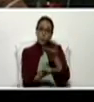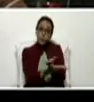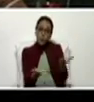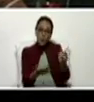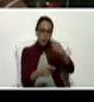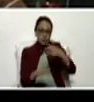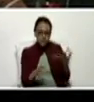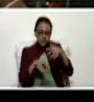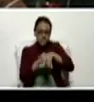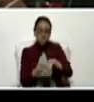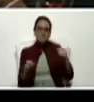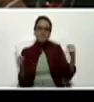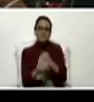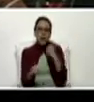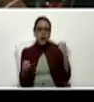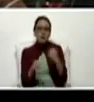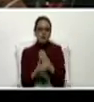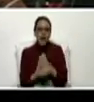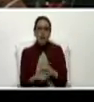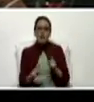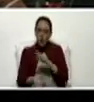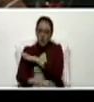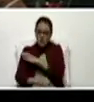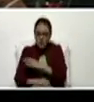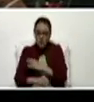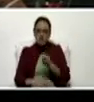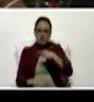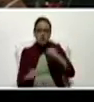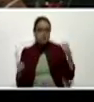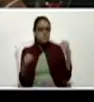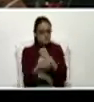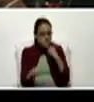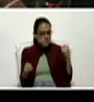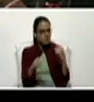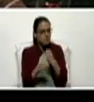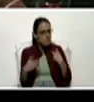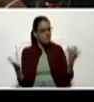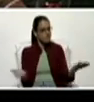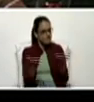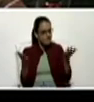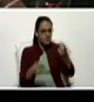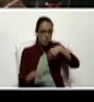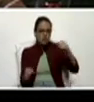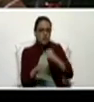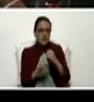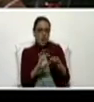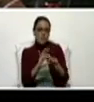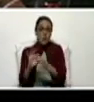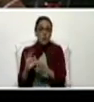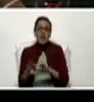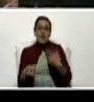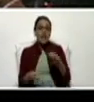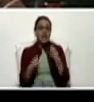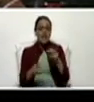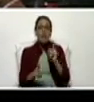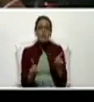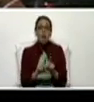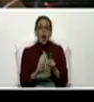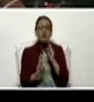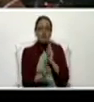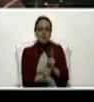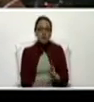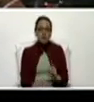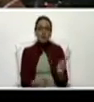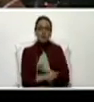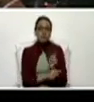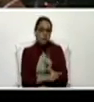un gobierno que tiene una capacidad de cohesividad y que los máximos resultados presidente la ha